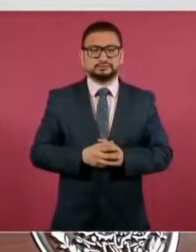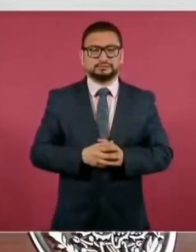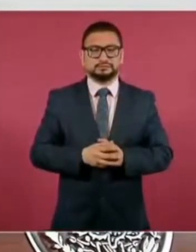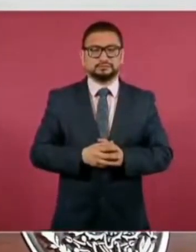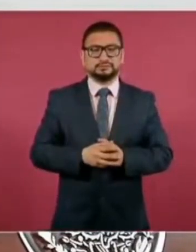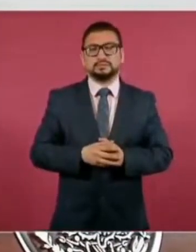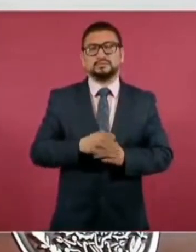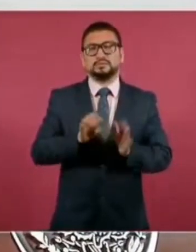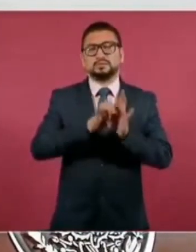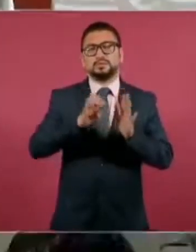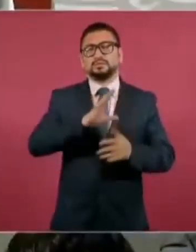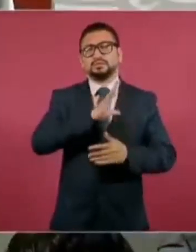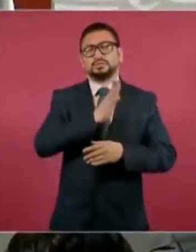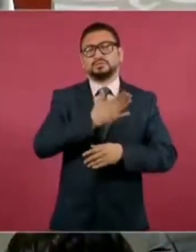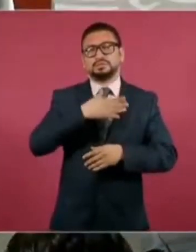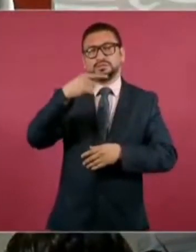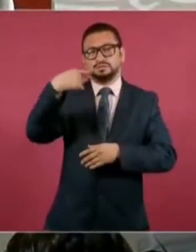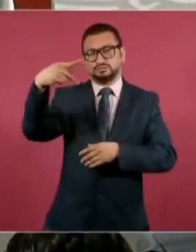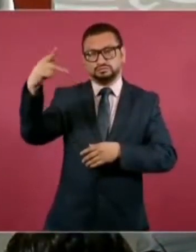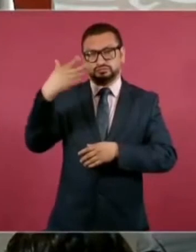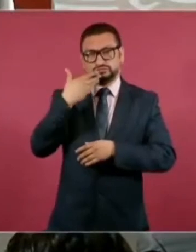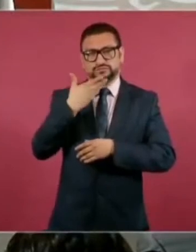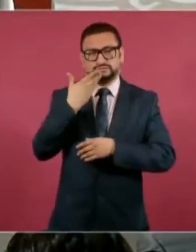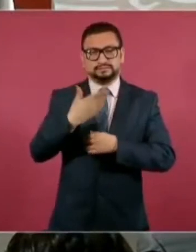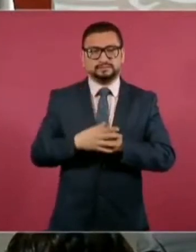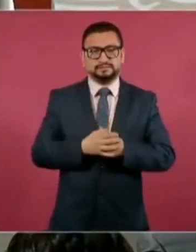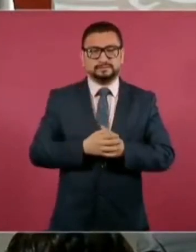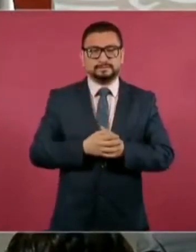en España y en todos lados.